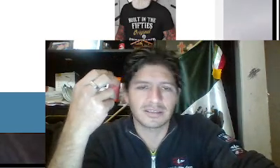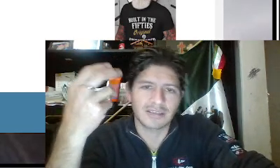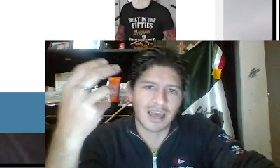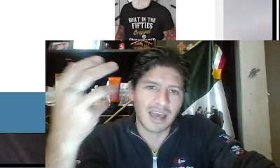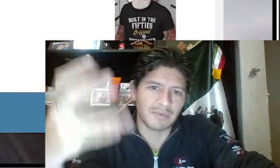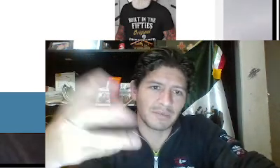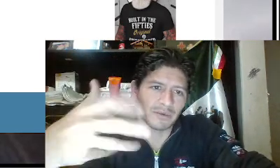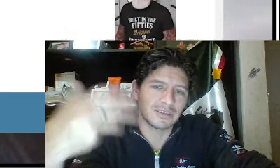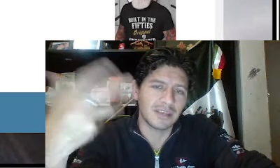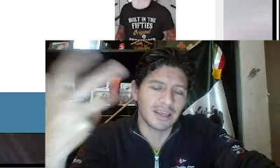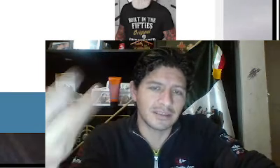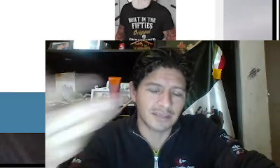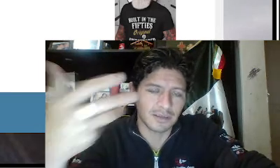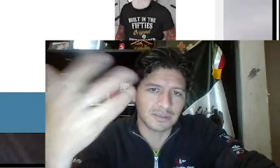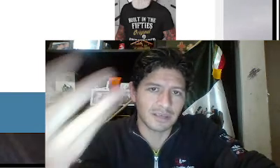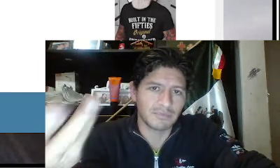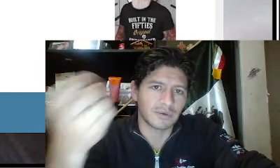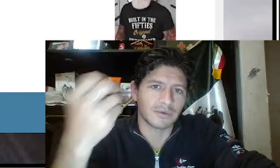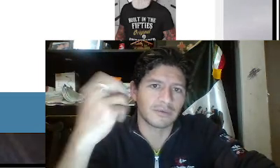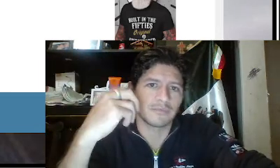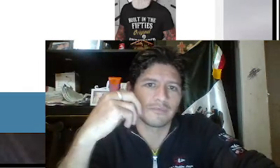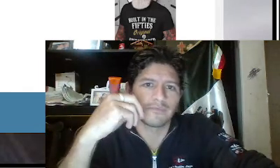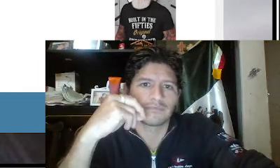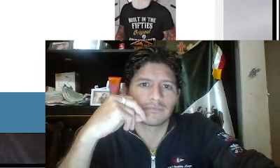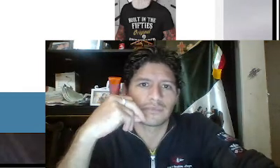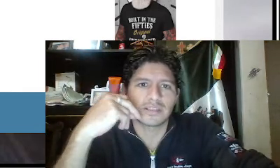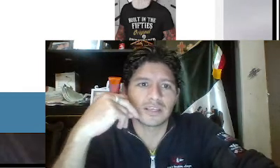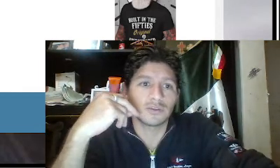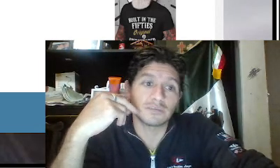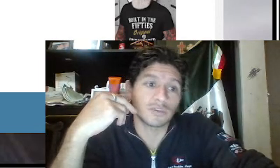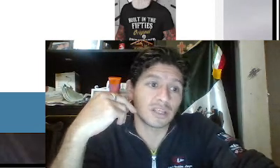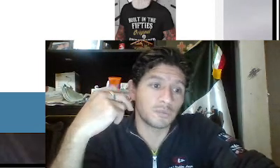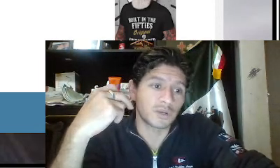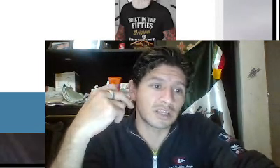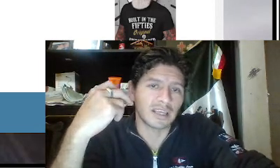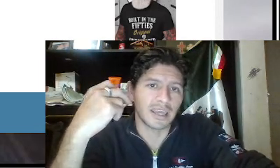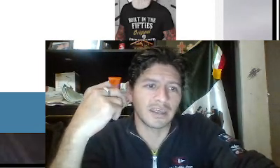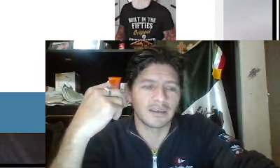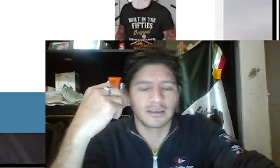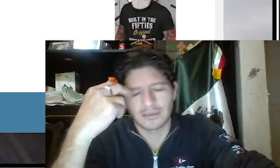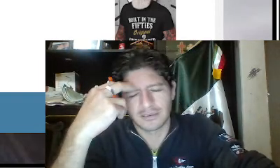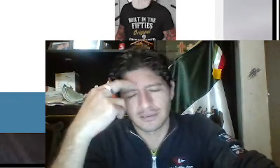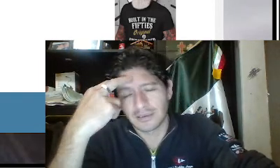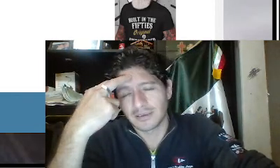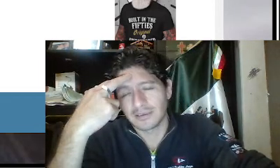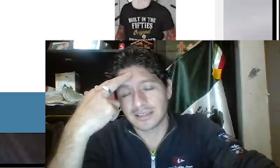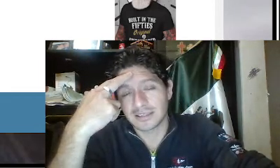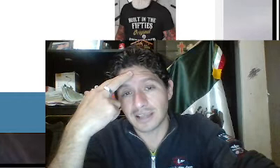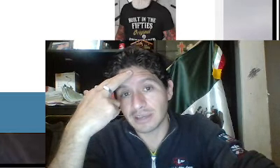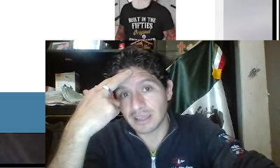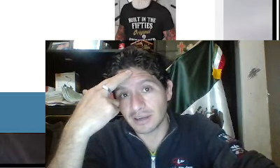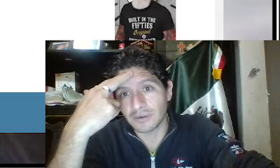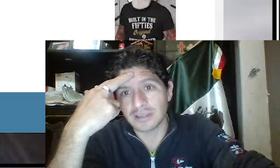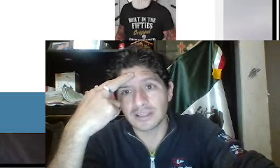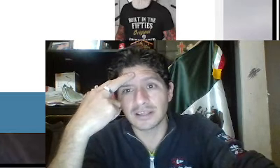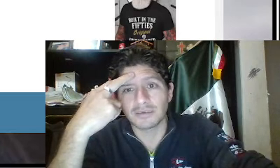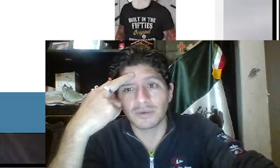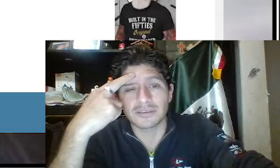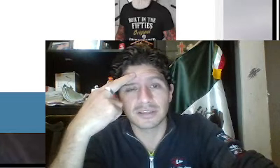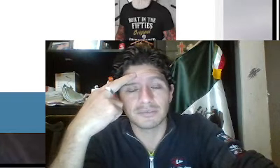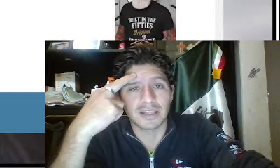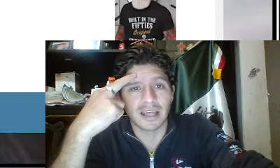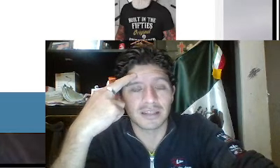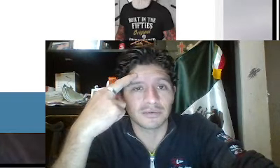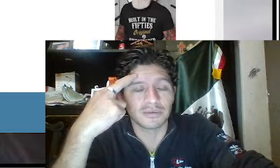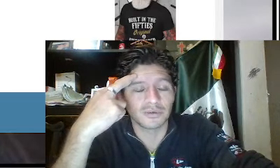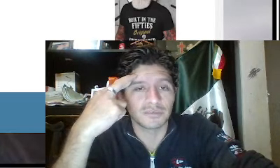ya se sabe, pero entiendes el concepto. Es que no estás votando porque se quede. Ya se sabe que no, es ley de revocación